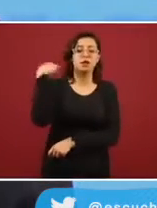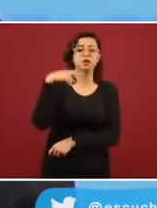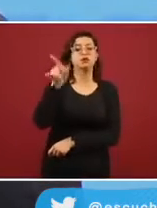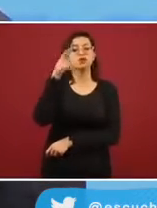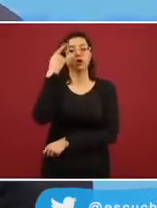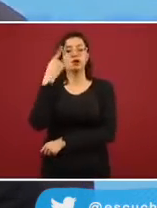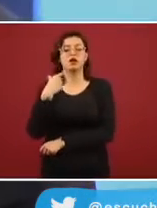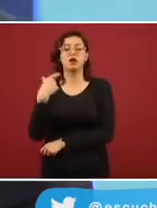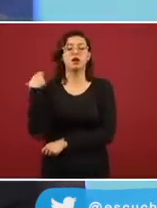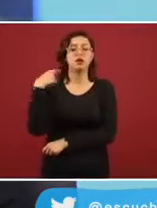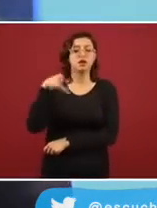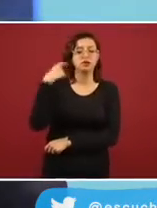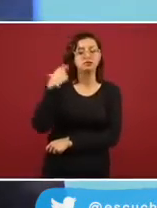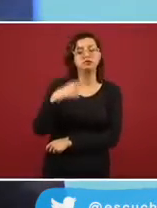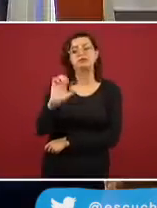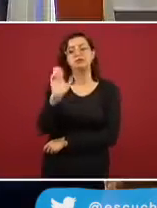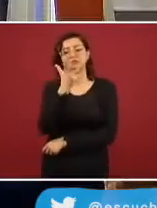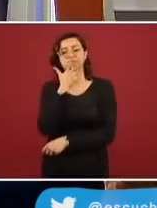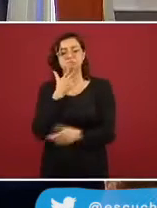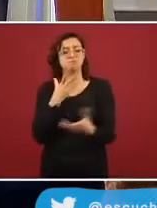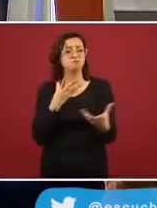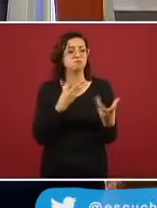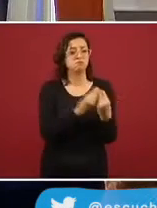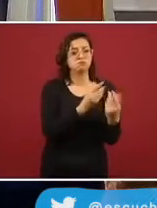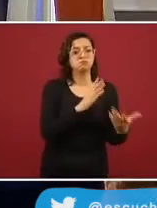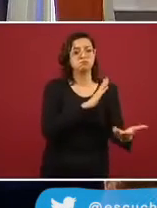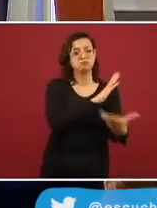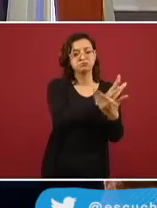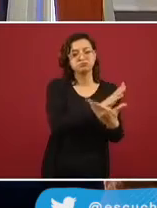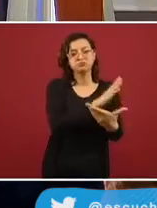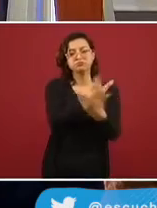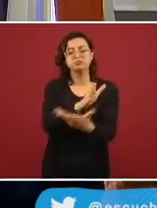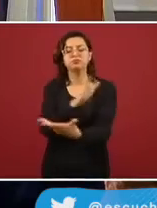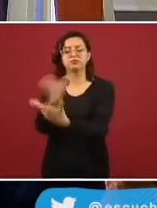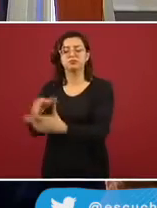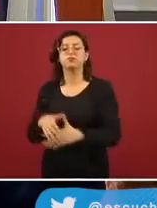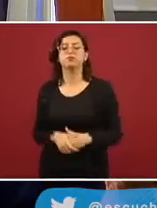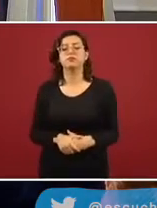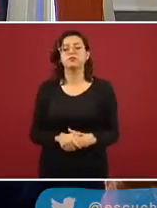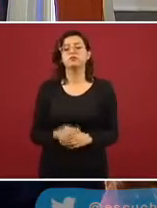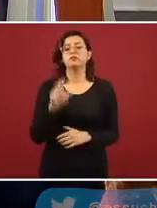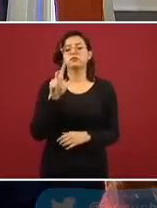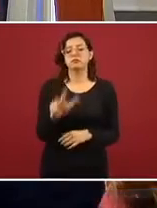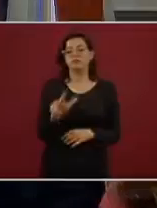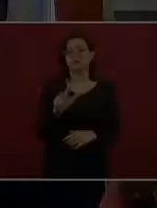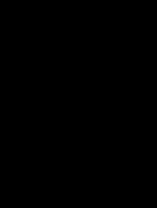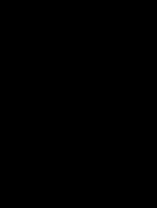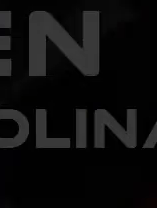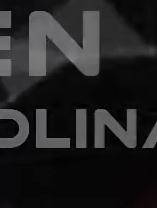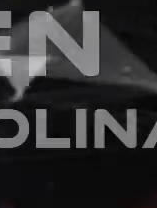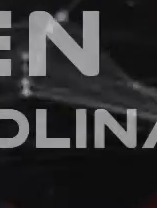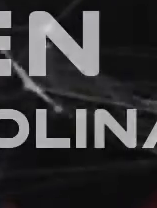LP estacionario marca Grupo Rojas a 8.04 por litro. Fuentes Ener, Crey Profeco.